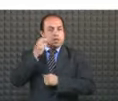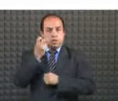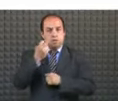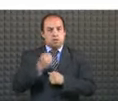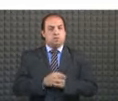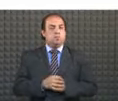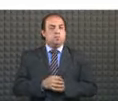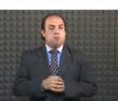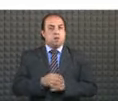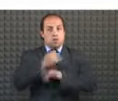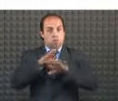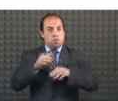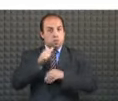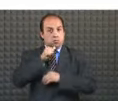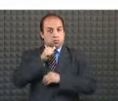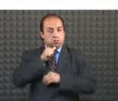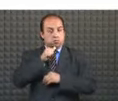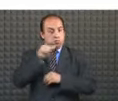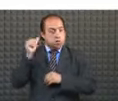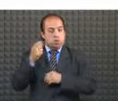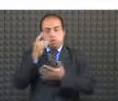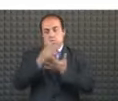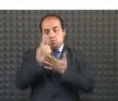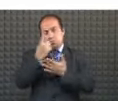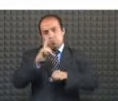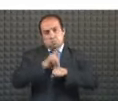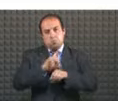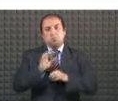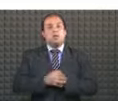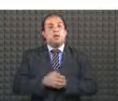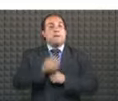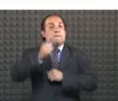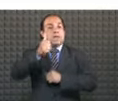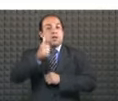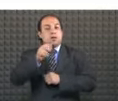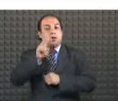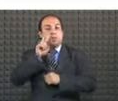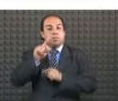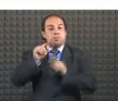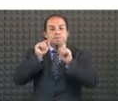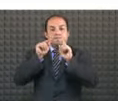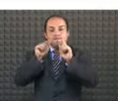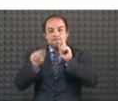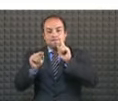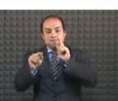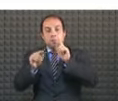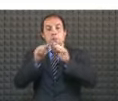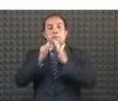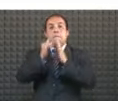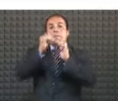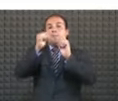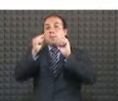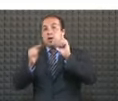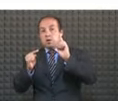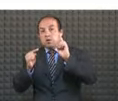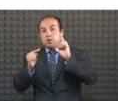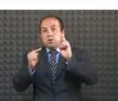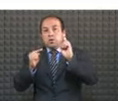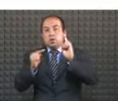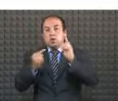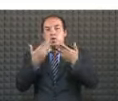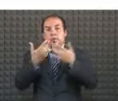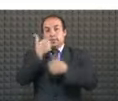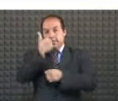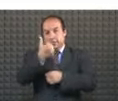dato importante, aunque es solo un día, es la primera vez, pueden ver ahí el puntito, ayer bajó por primera vez en casi 6 semanas